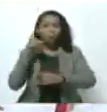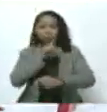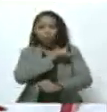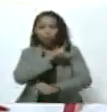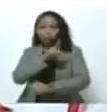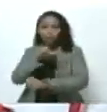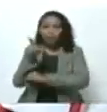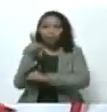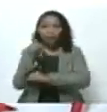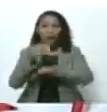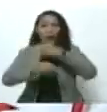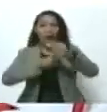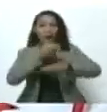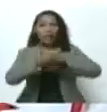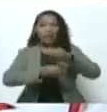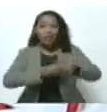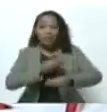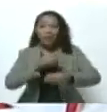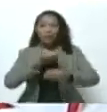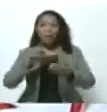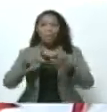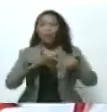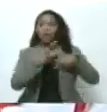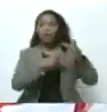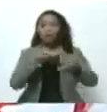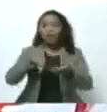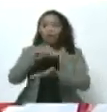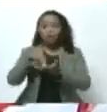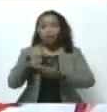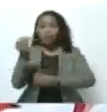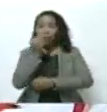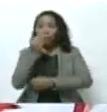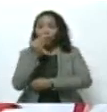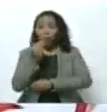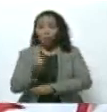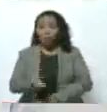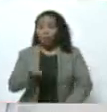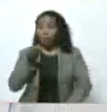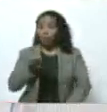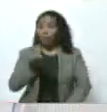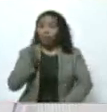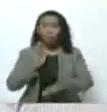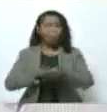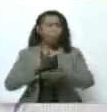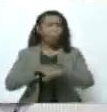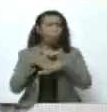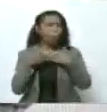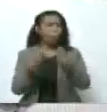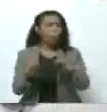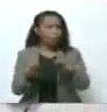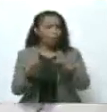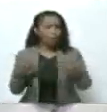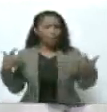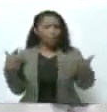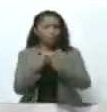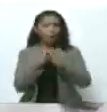dirigidas a garantizar la producción nacional de alimentos. Es muy importante, porque, bueno, el